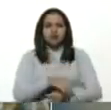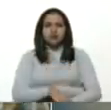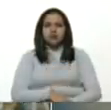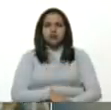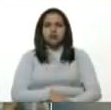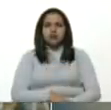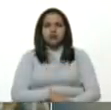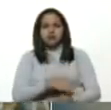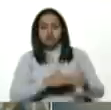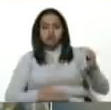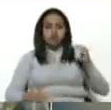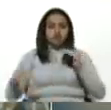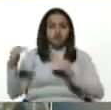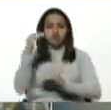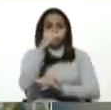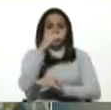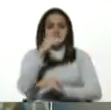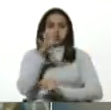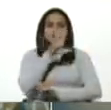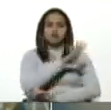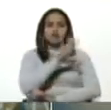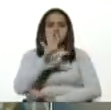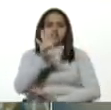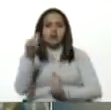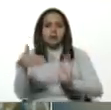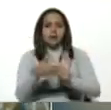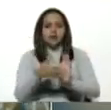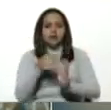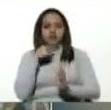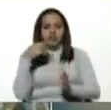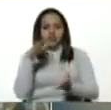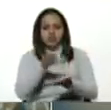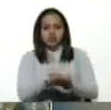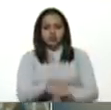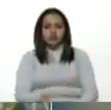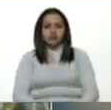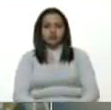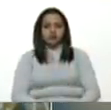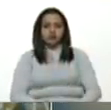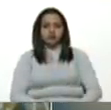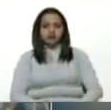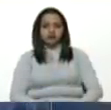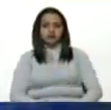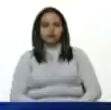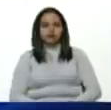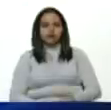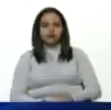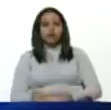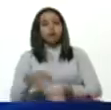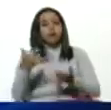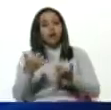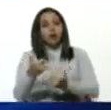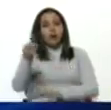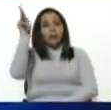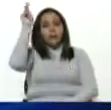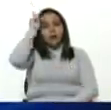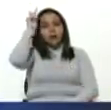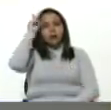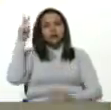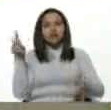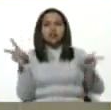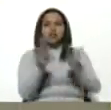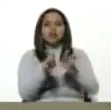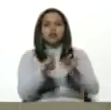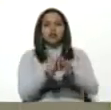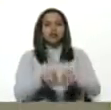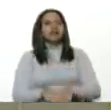superó los 55,000 fallecidos. Nos vamos a Perú, igual,